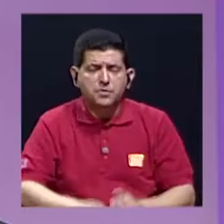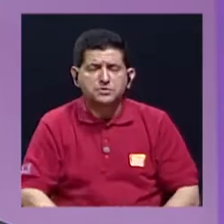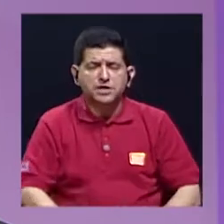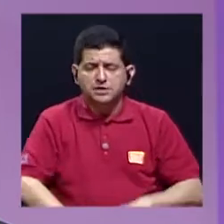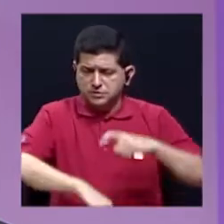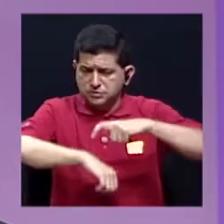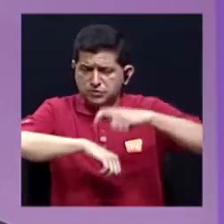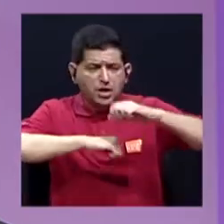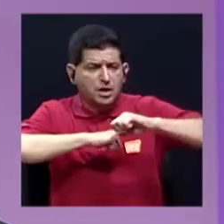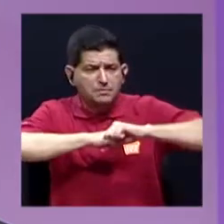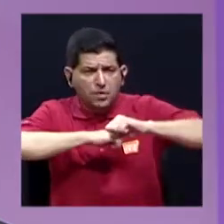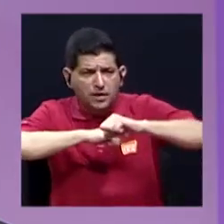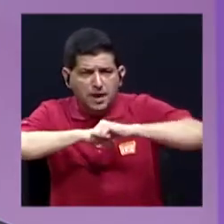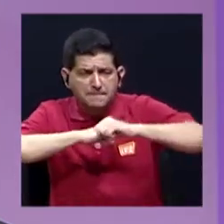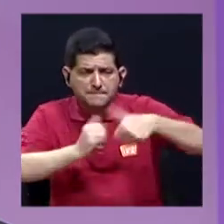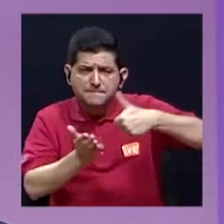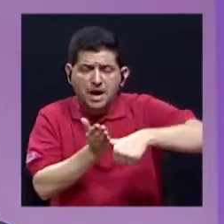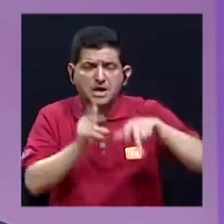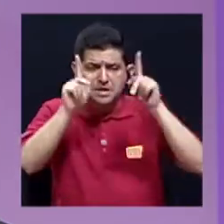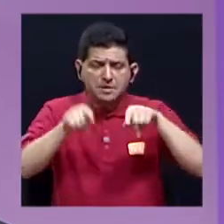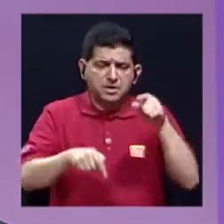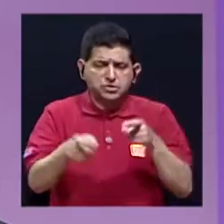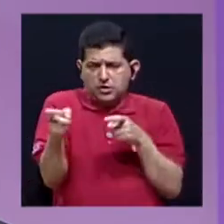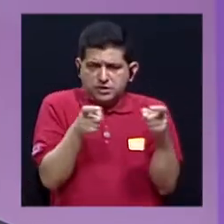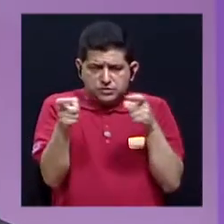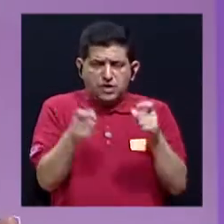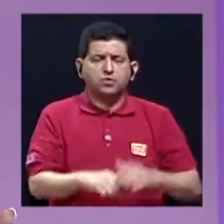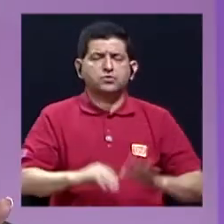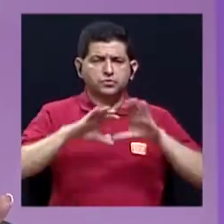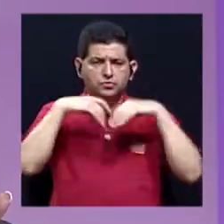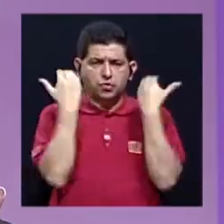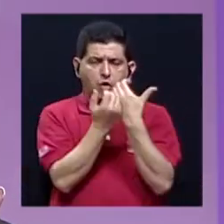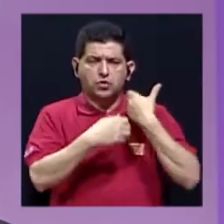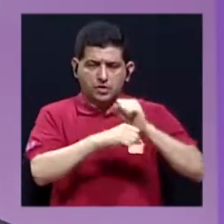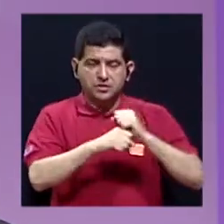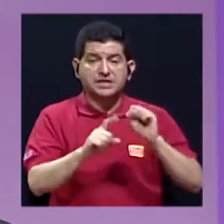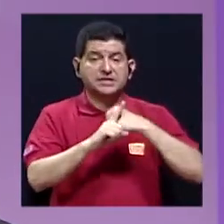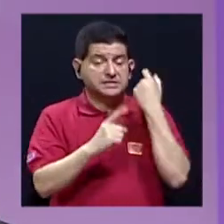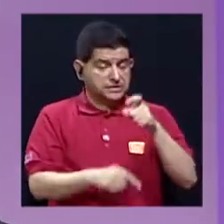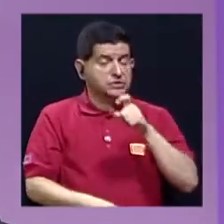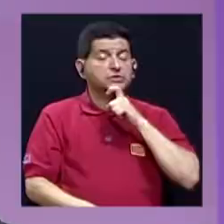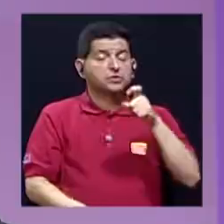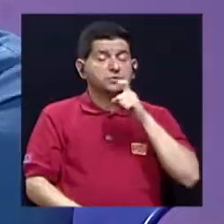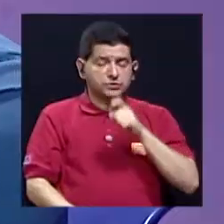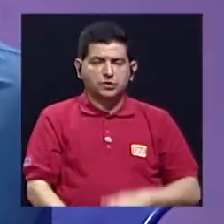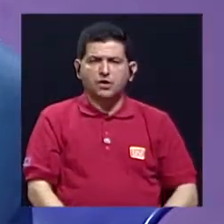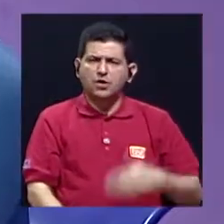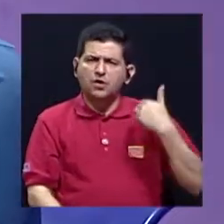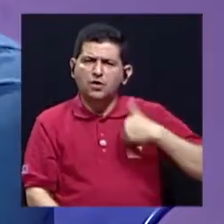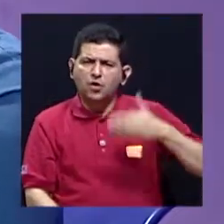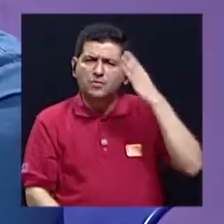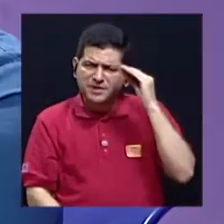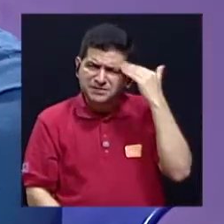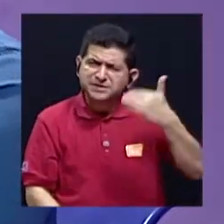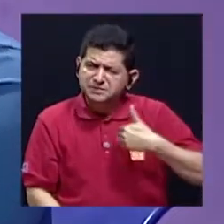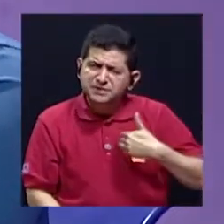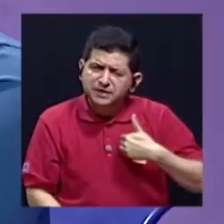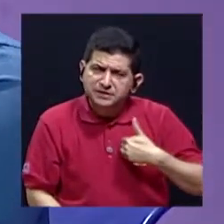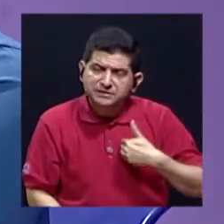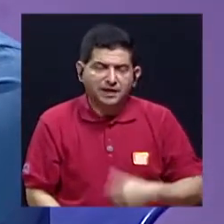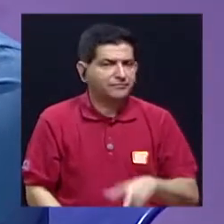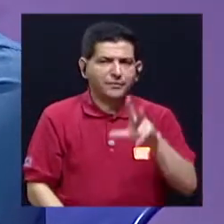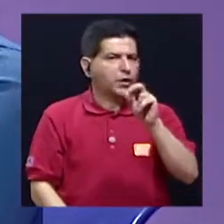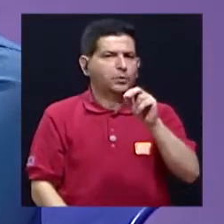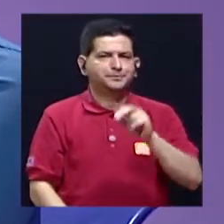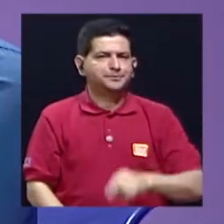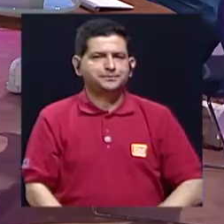campaña electoral y las que estamos ahí sentadas dirigiendo un consejo municipal, las cosas se van a poner más difíciles. ¿Y los hombres tienen más experiencia?